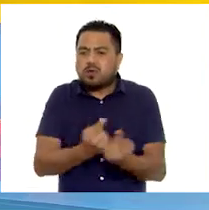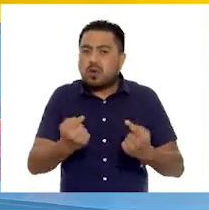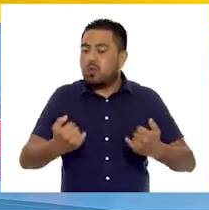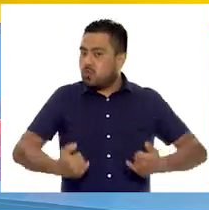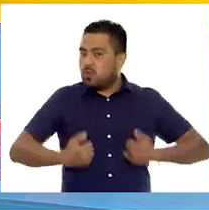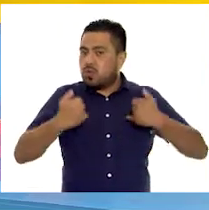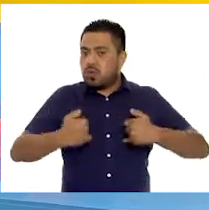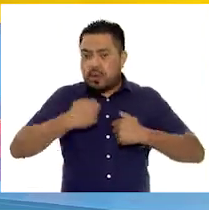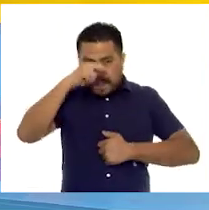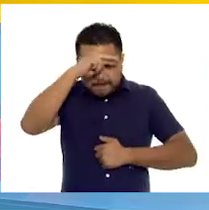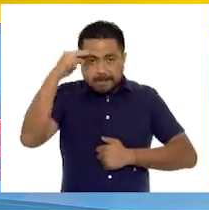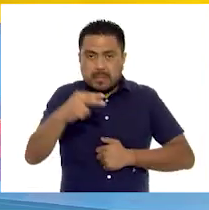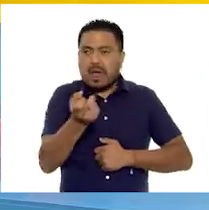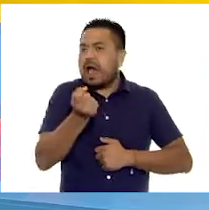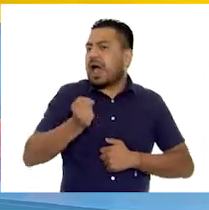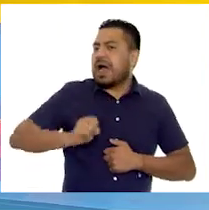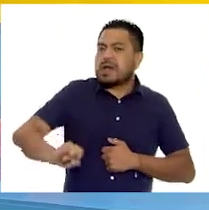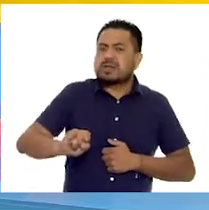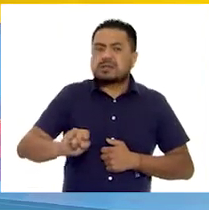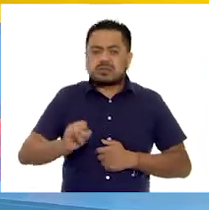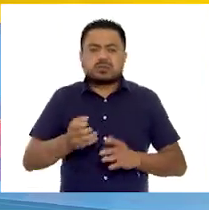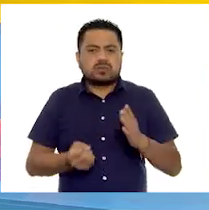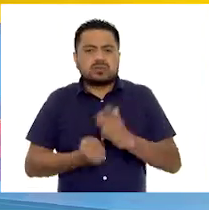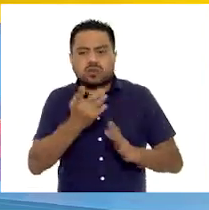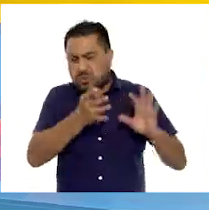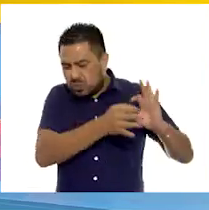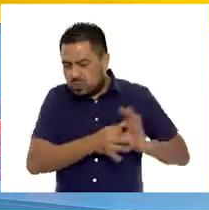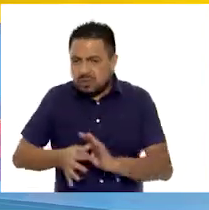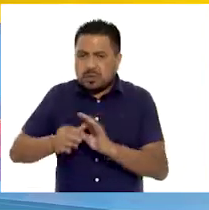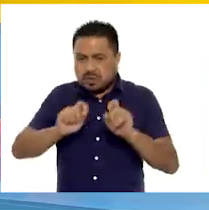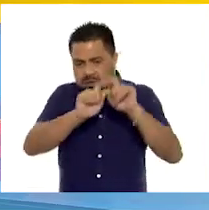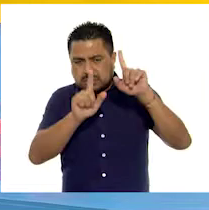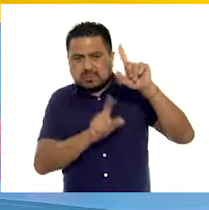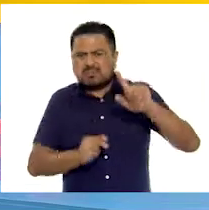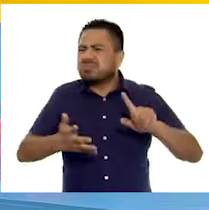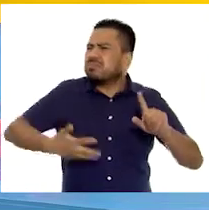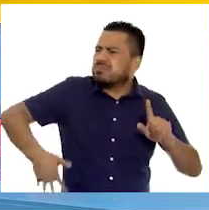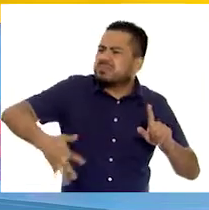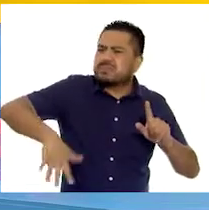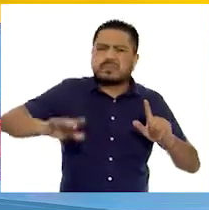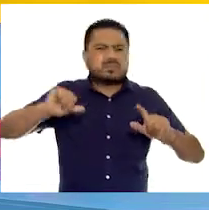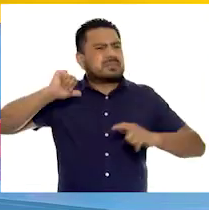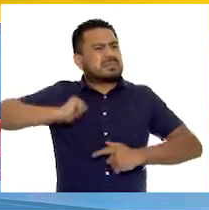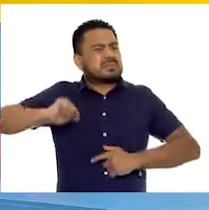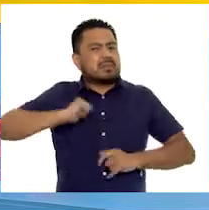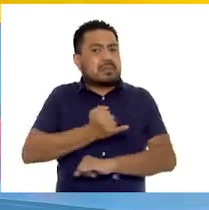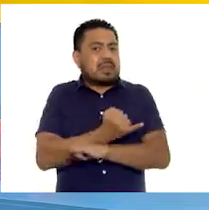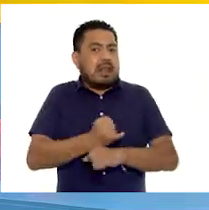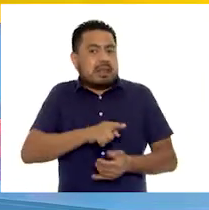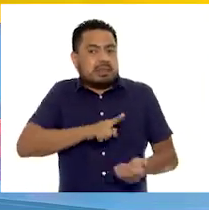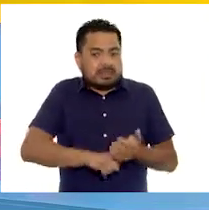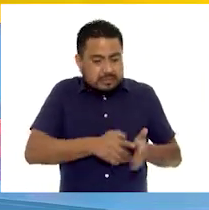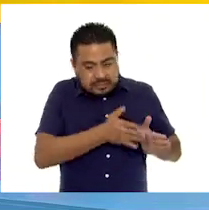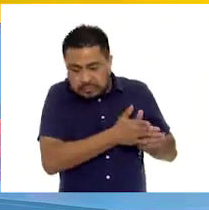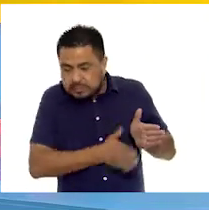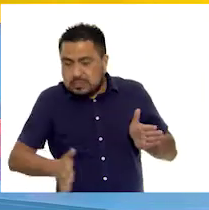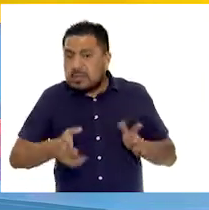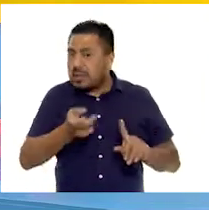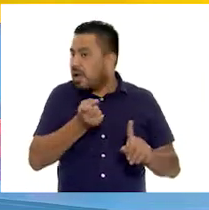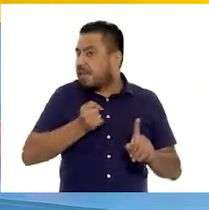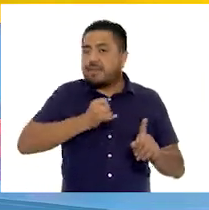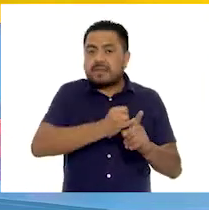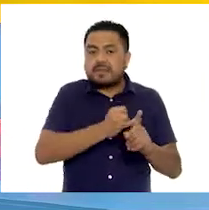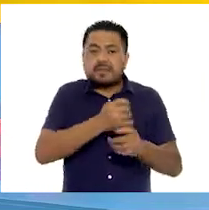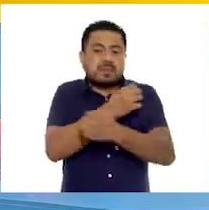mexicanas y así lograr la unidad nacional que tanto se buscaba desde la época de la independencia de esta forma